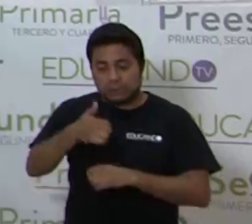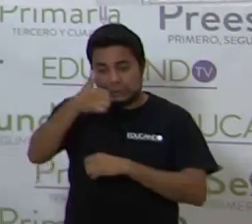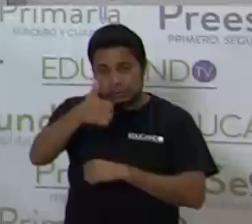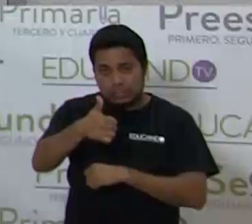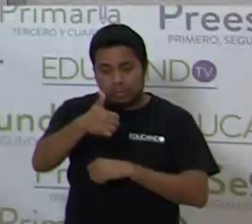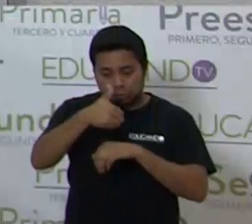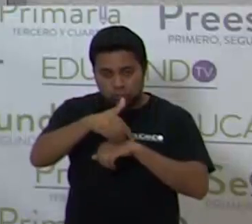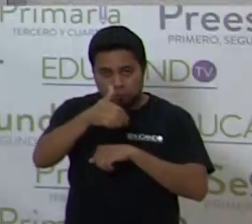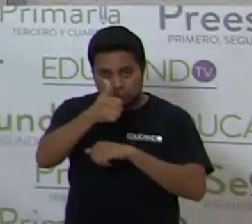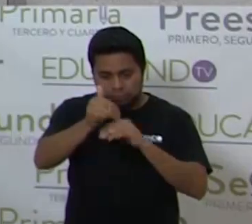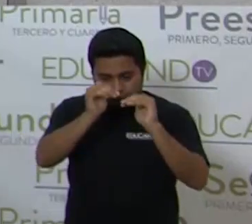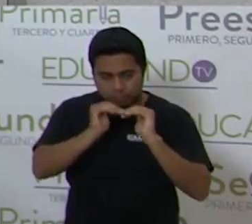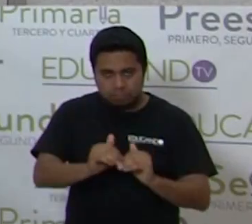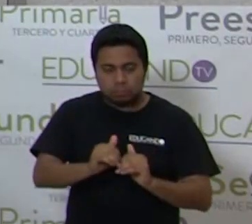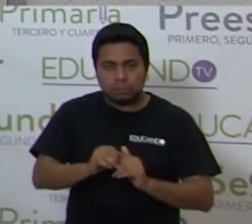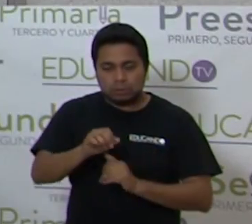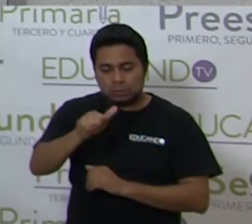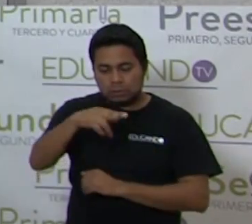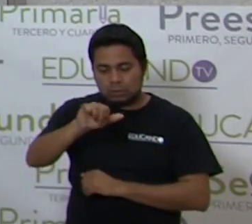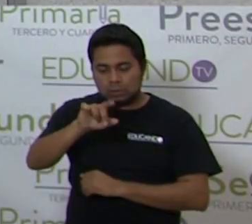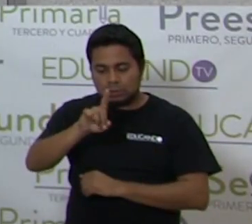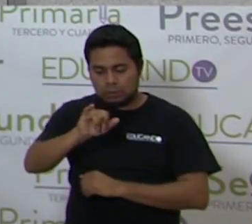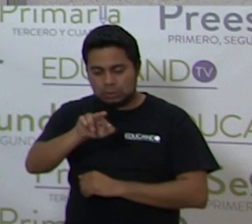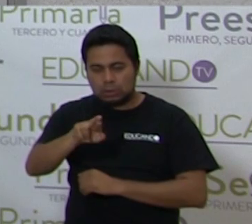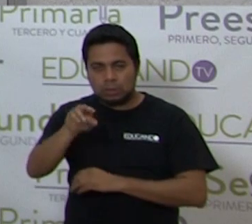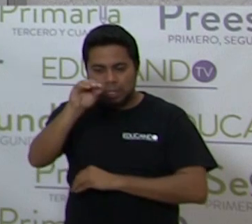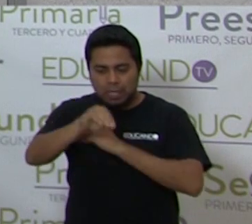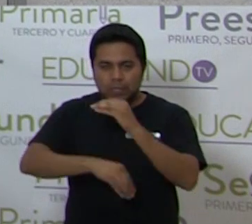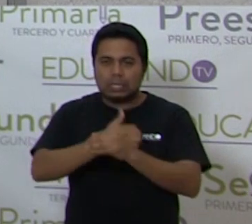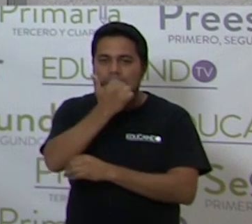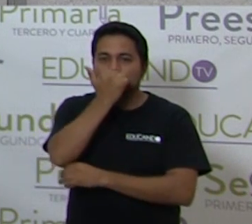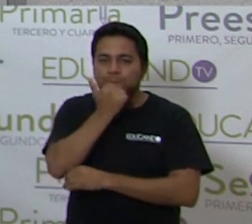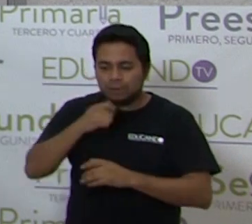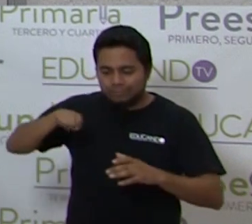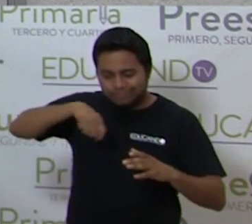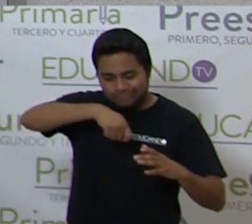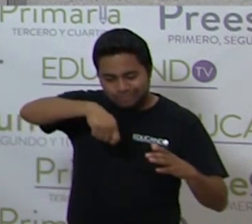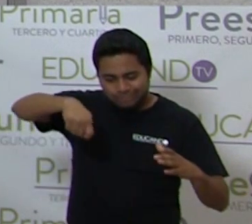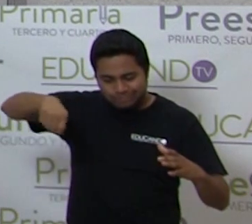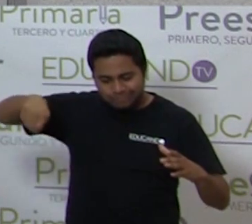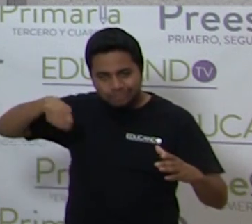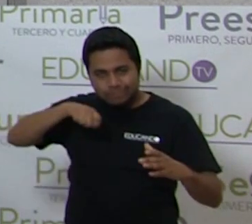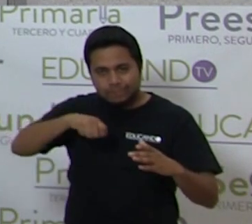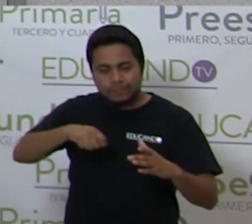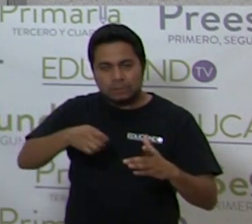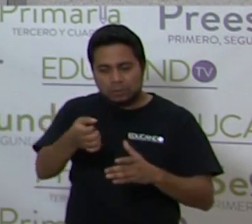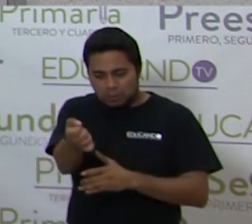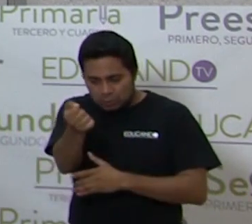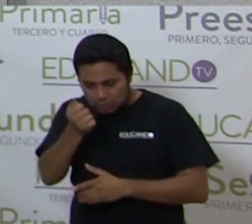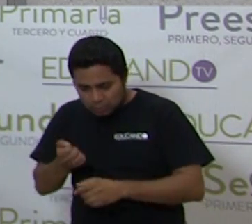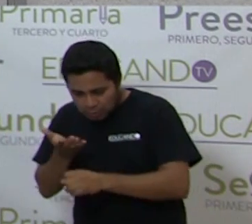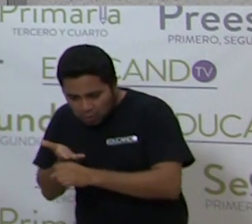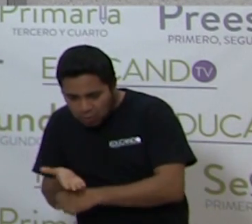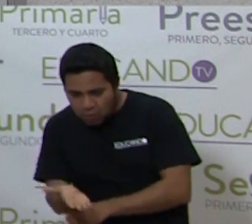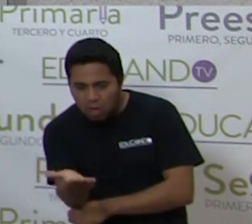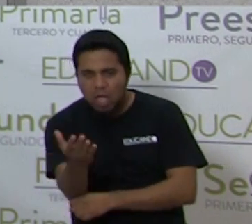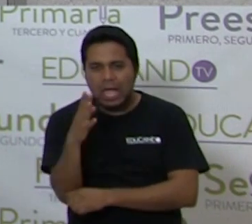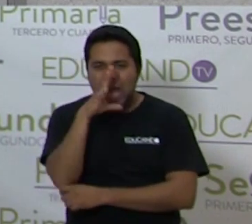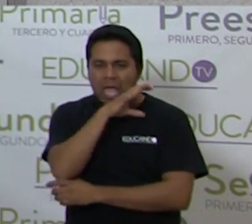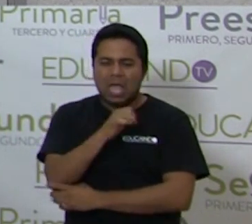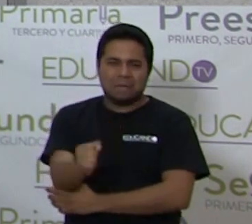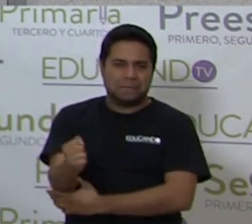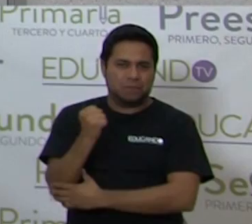6. Añadir el azúcar y poner al horno lo más fuerte posible.